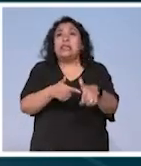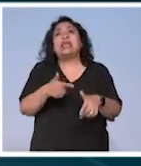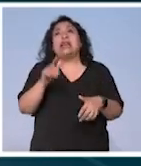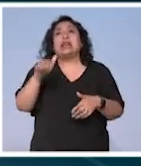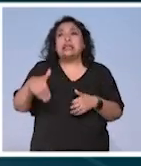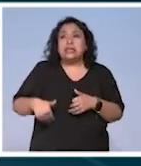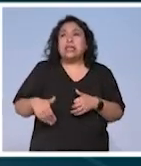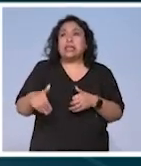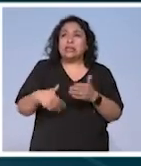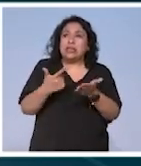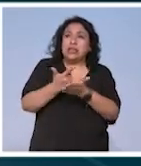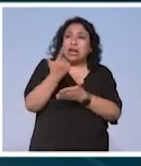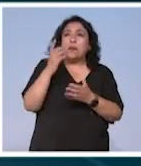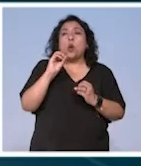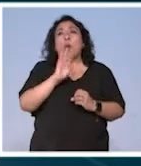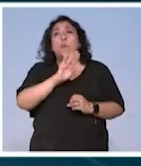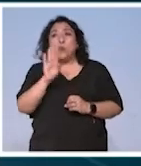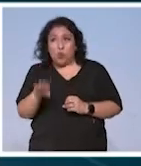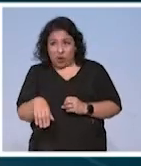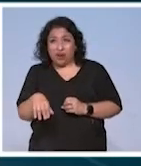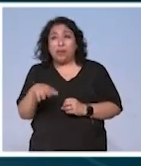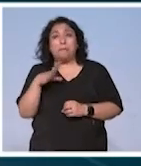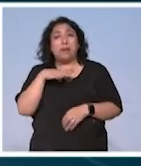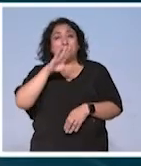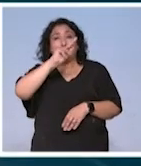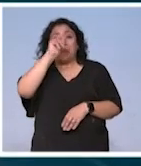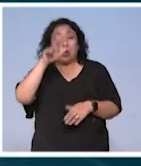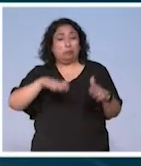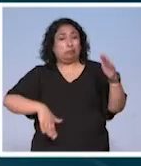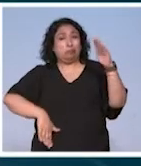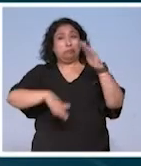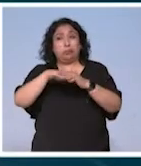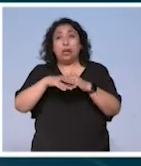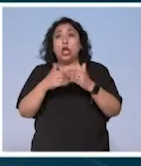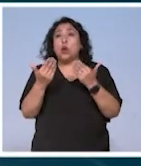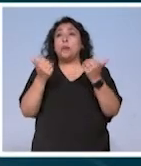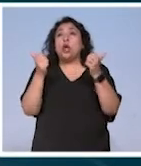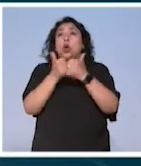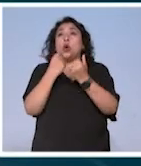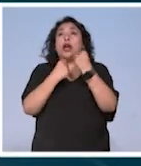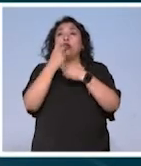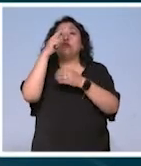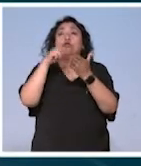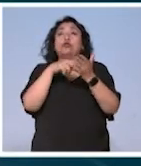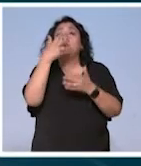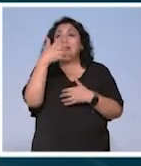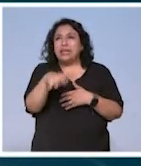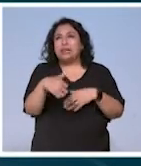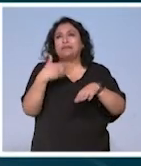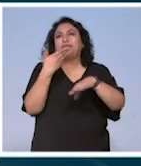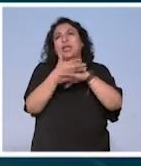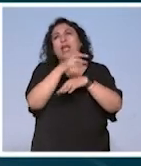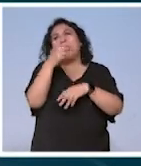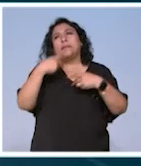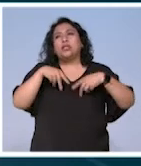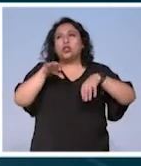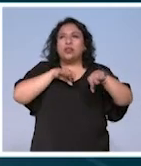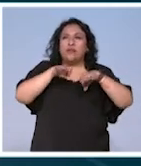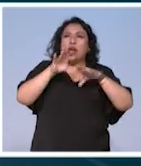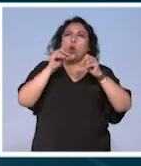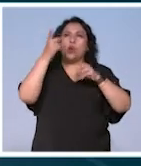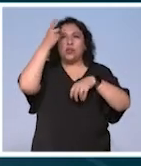de accidentes graves y mortales está en su nivel más alto desde 2010 y afecta más a los empleados que a los